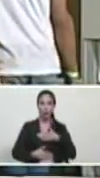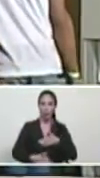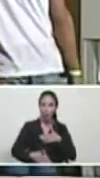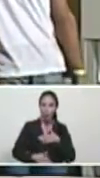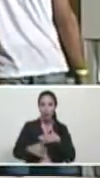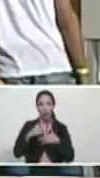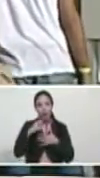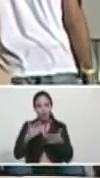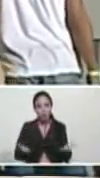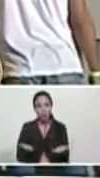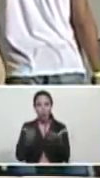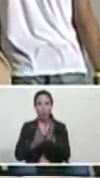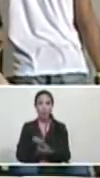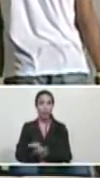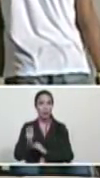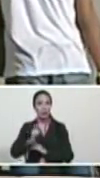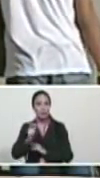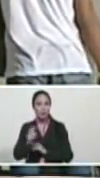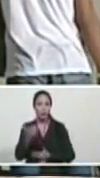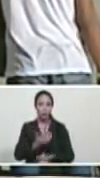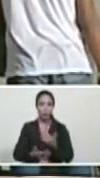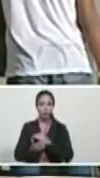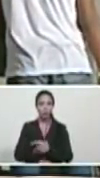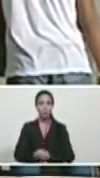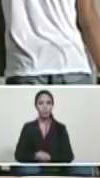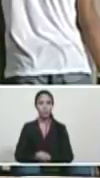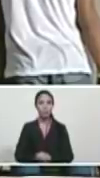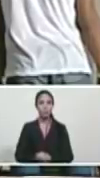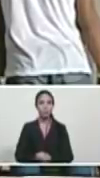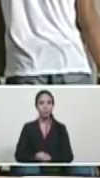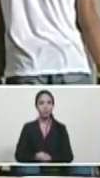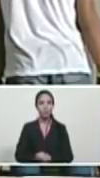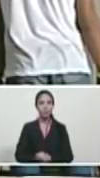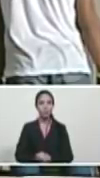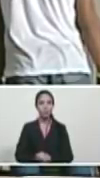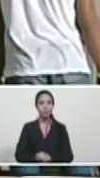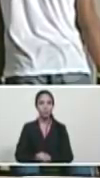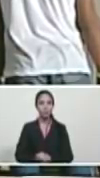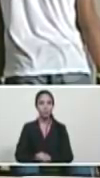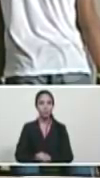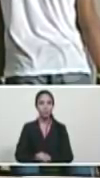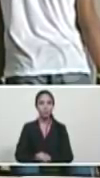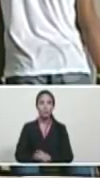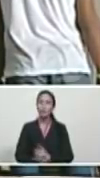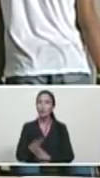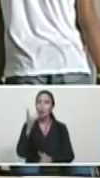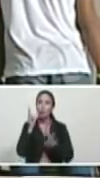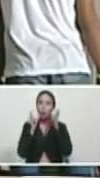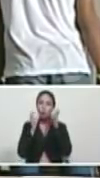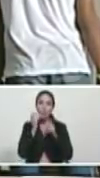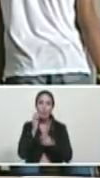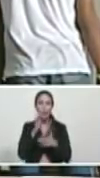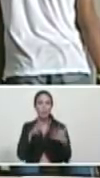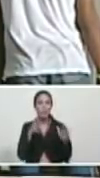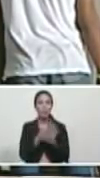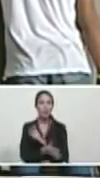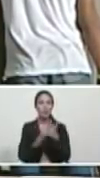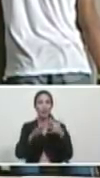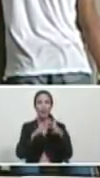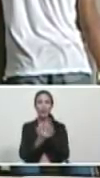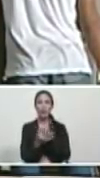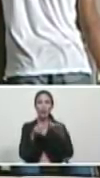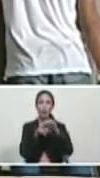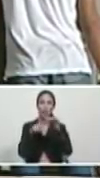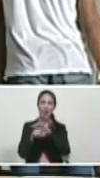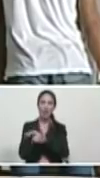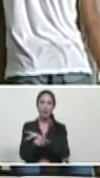las necesidades de la red ambulatoria. Llamada así, cuando usted escucha red ambulatoria, ¿qué es eso? ¿Ah?